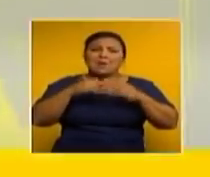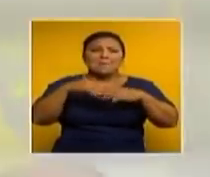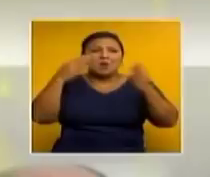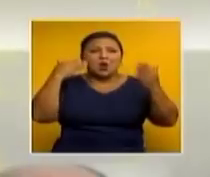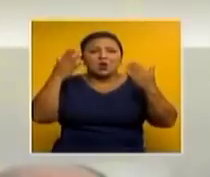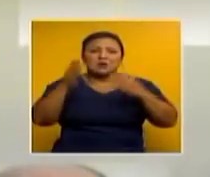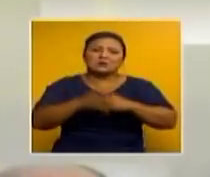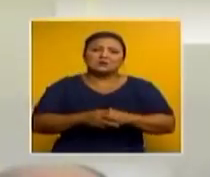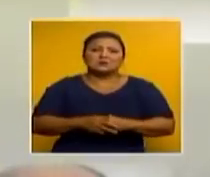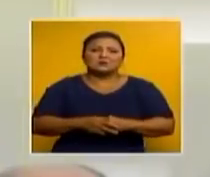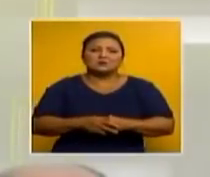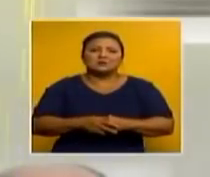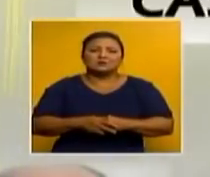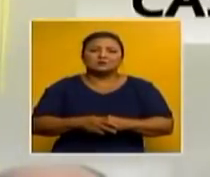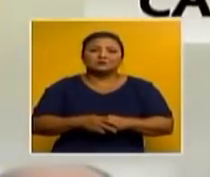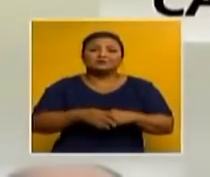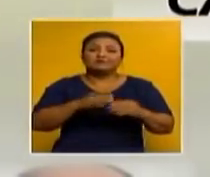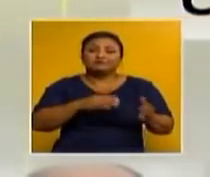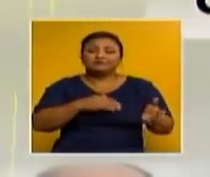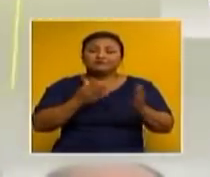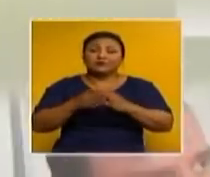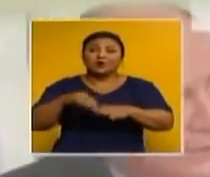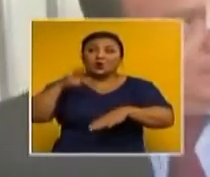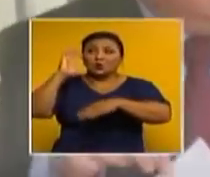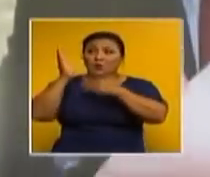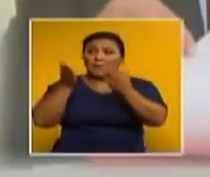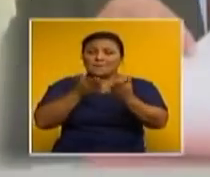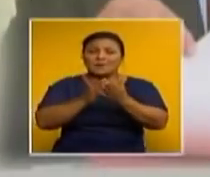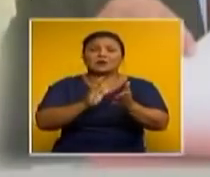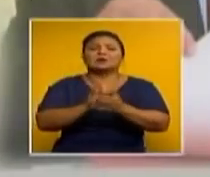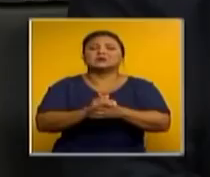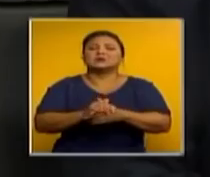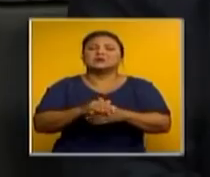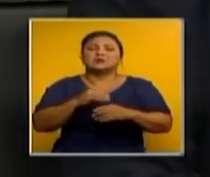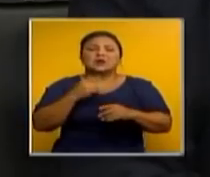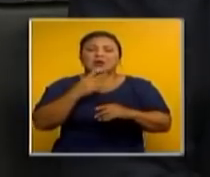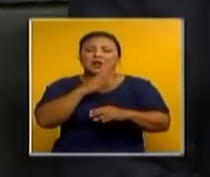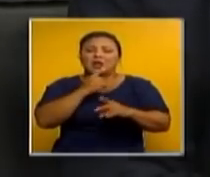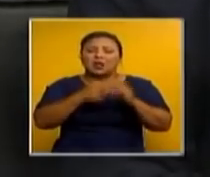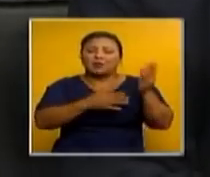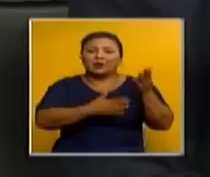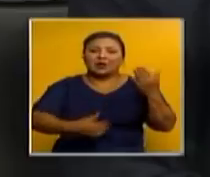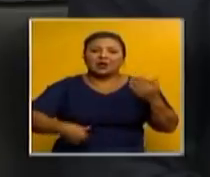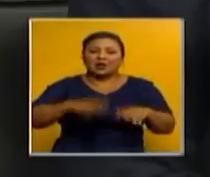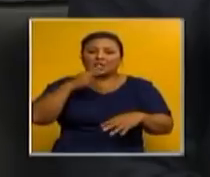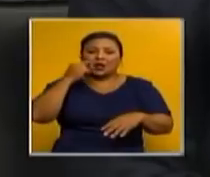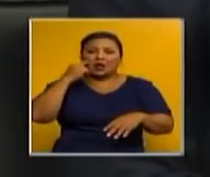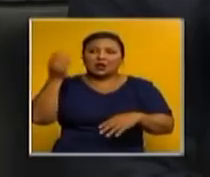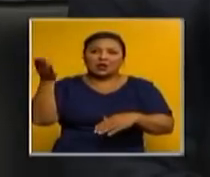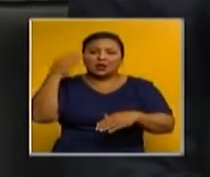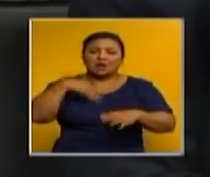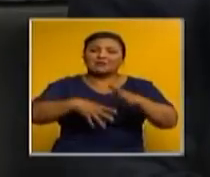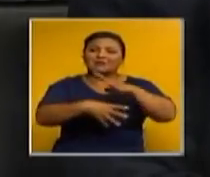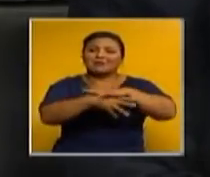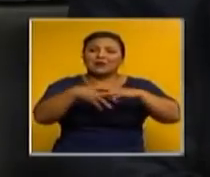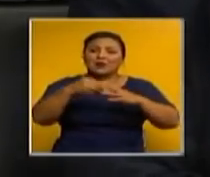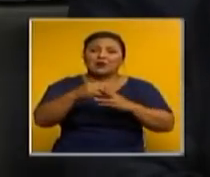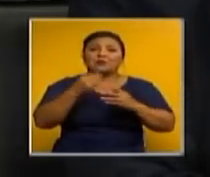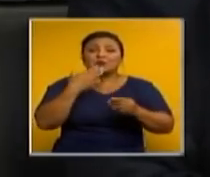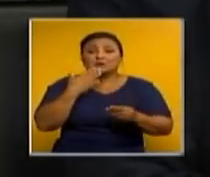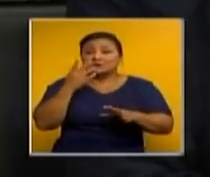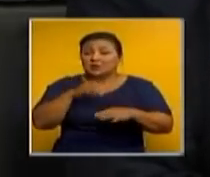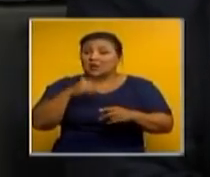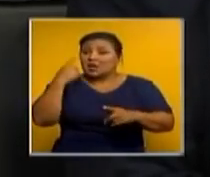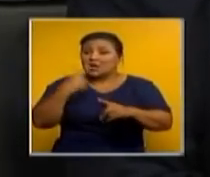política. Comparecencia, Rafael Correa, caso Petrochina. Hemos considerado conveniente que el